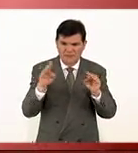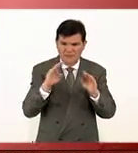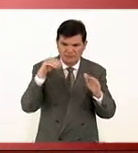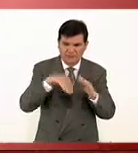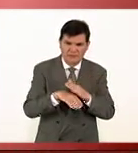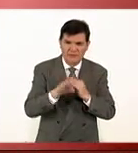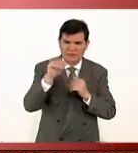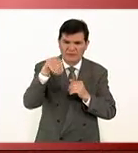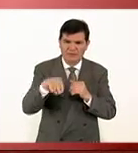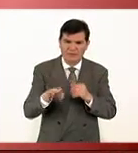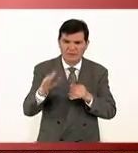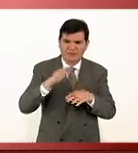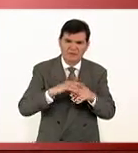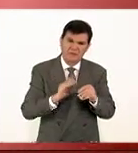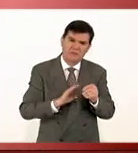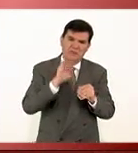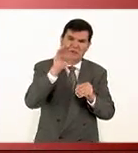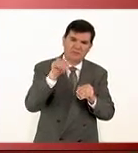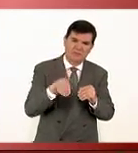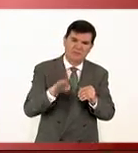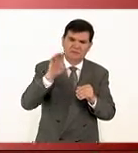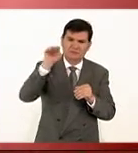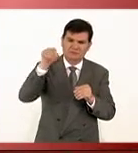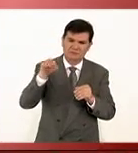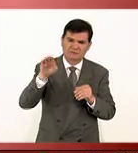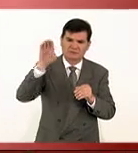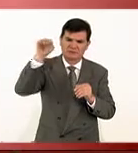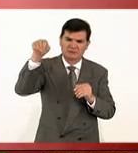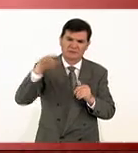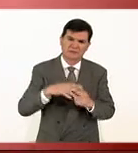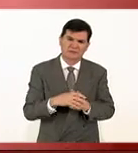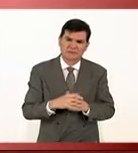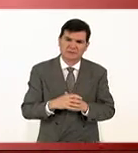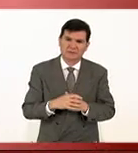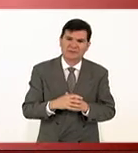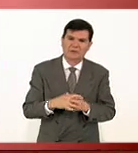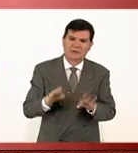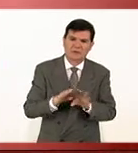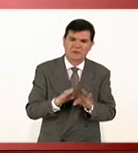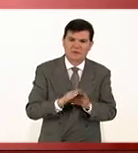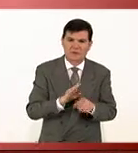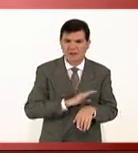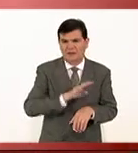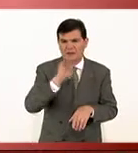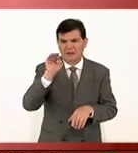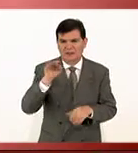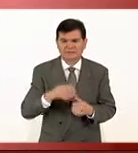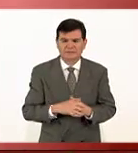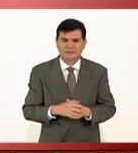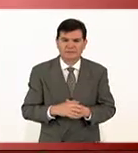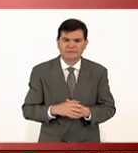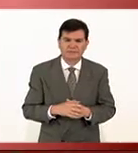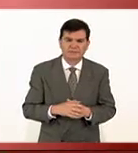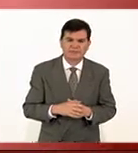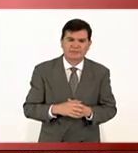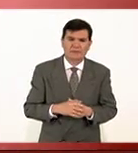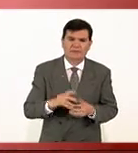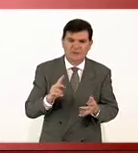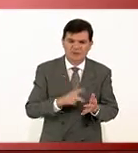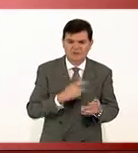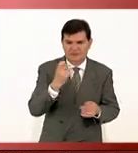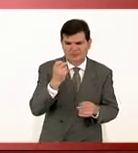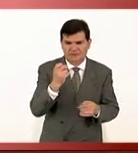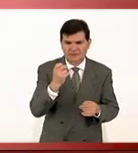pendiente claramente en ascenso, ¿no? Sube, baja, pero hay claramente una línea que va hacia arriba. Nuevamente esto